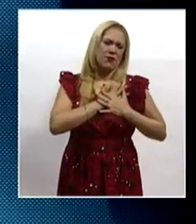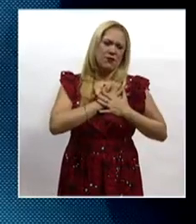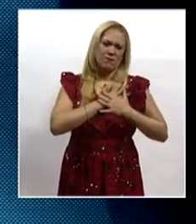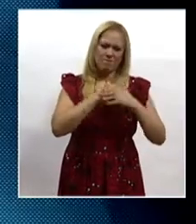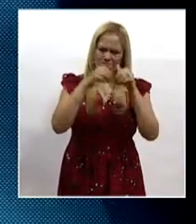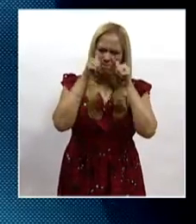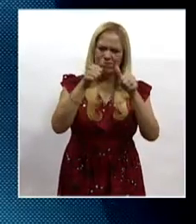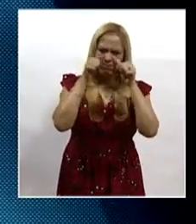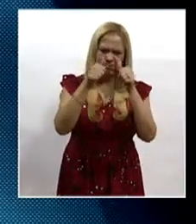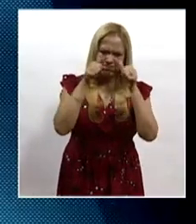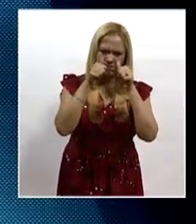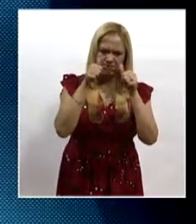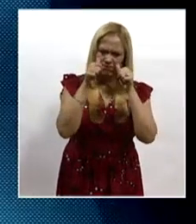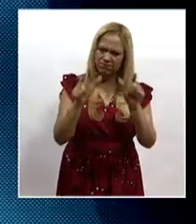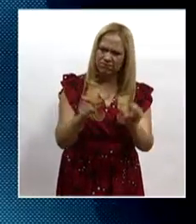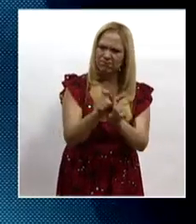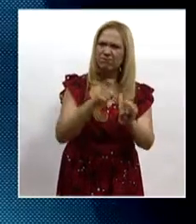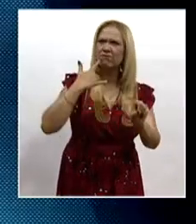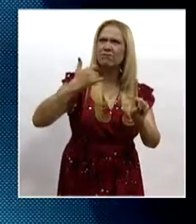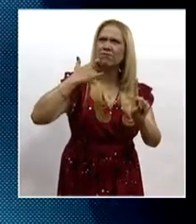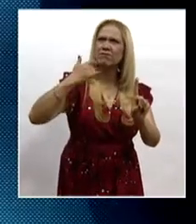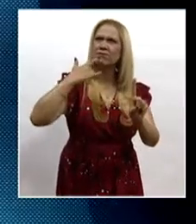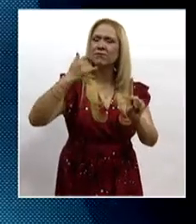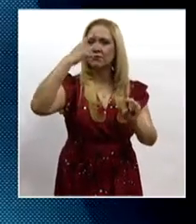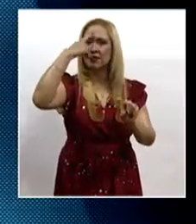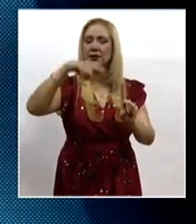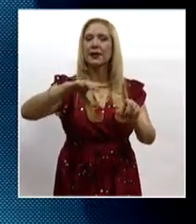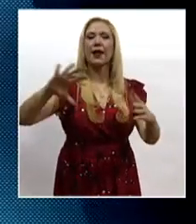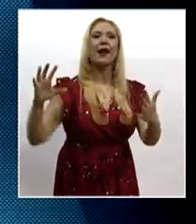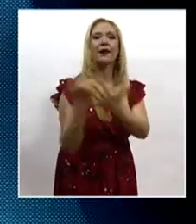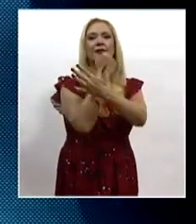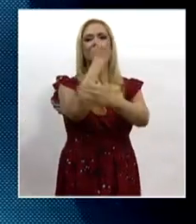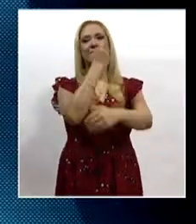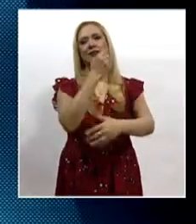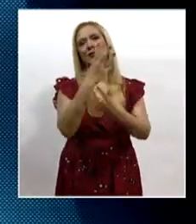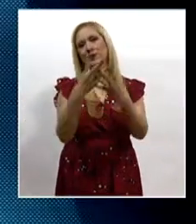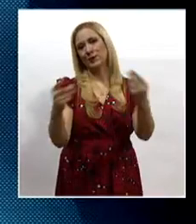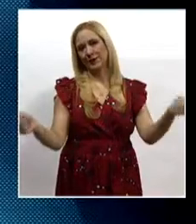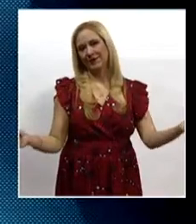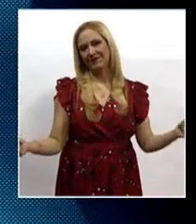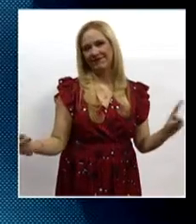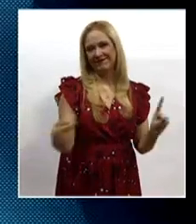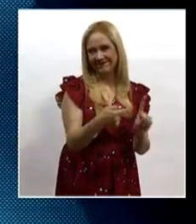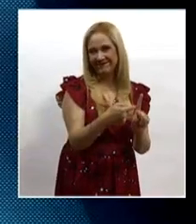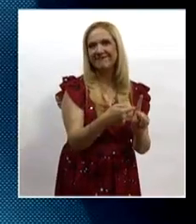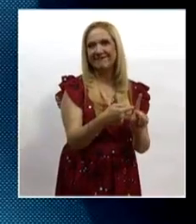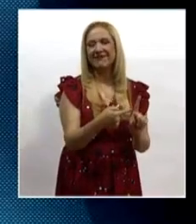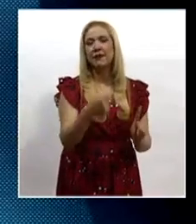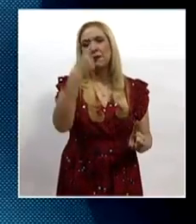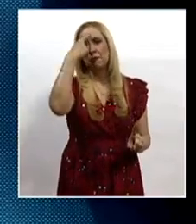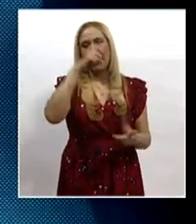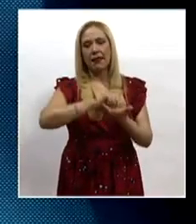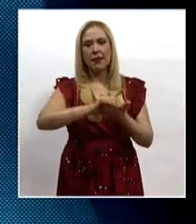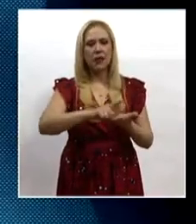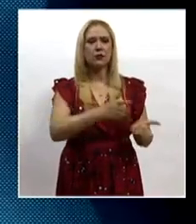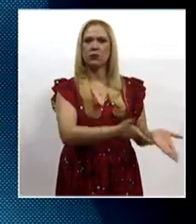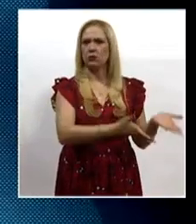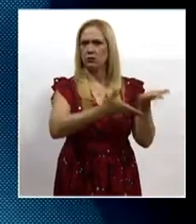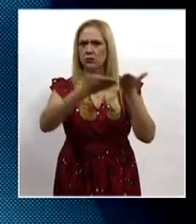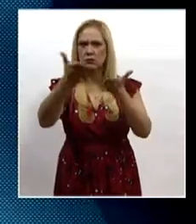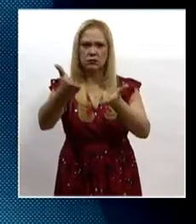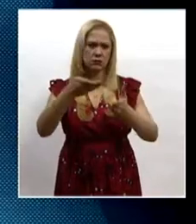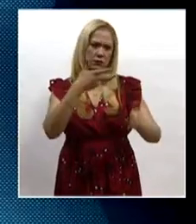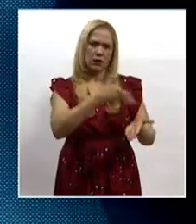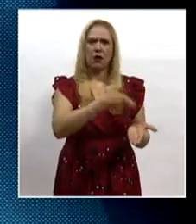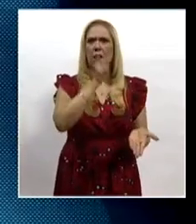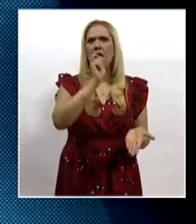con sus representados, luchando para brindarles la mejor solución posible, siempre con el propósito de garantizar su derecho de acceso a la justicia